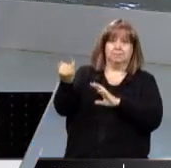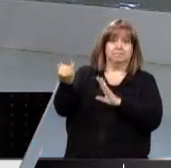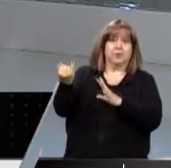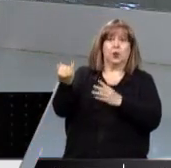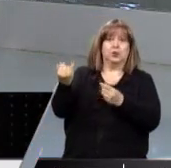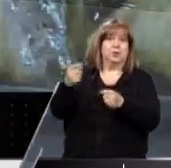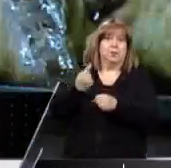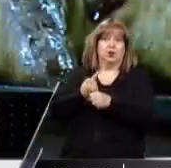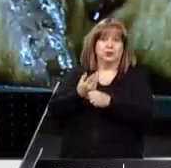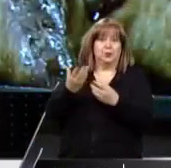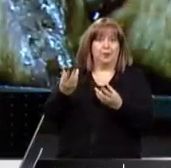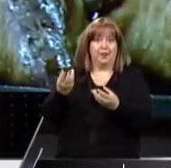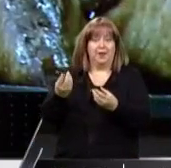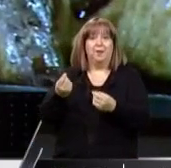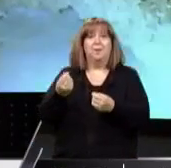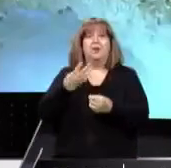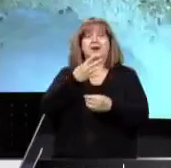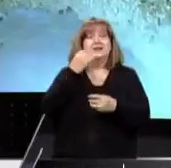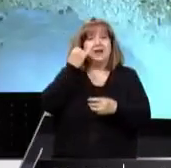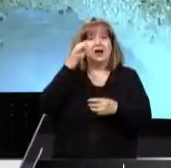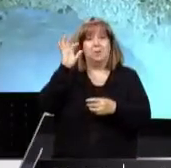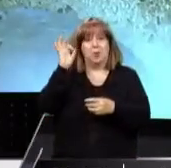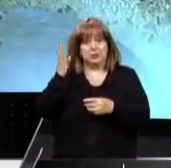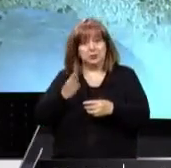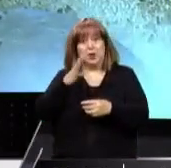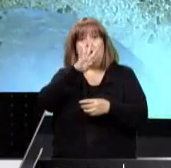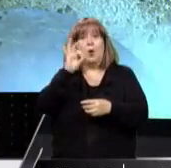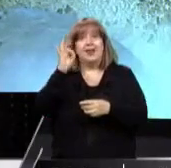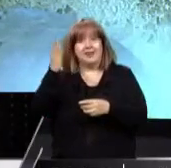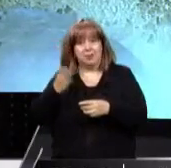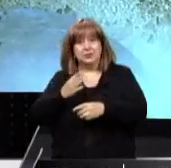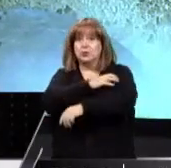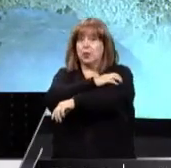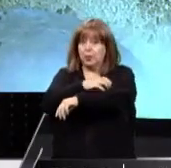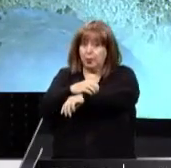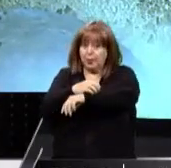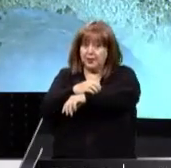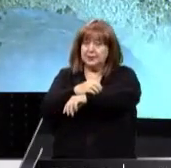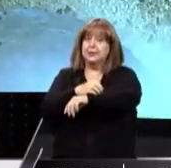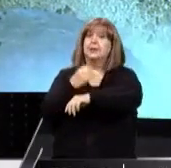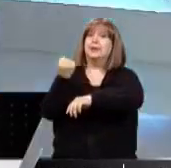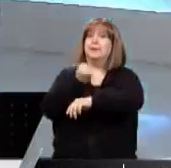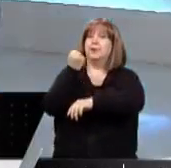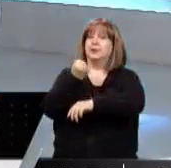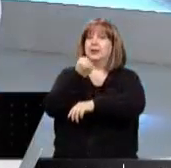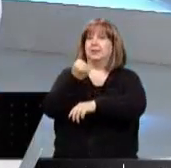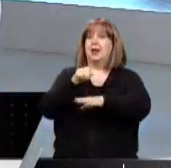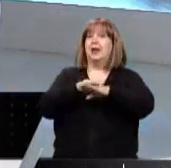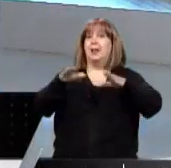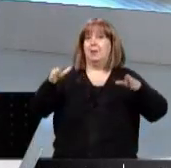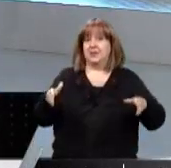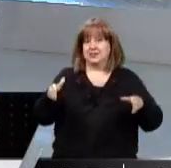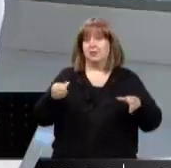Con 40 y pico% de pobreza, hay que entender que el pan es imprescindible. Por supuesto. Muchas familias. Bueno, vamos a compartir distintos datos que